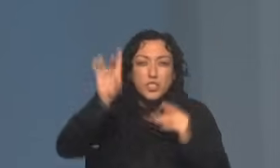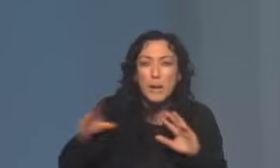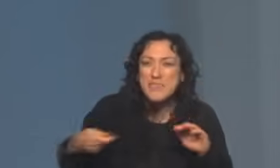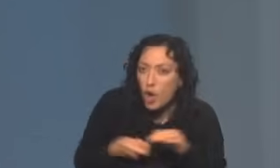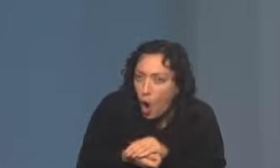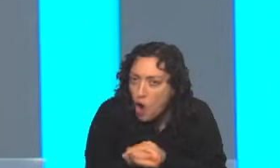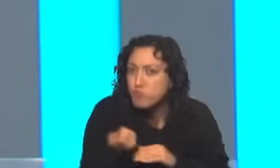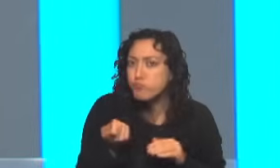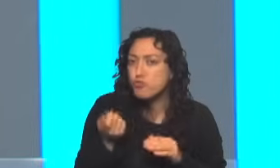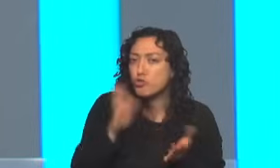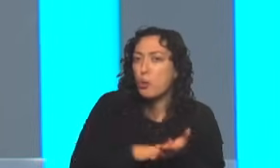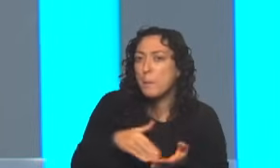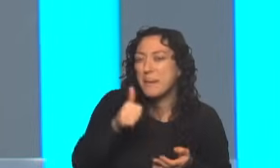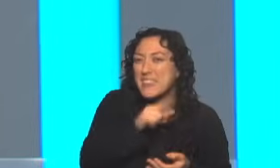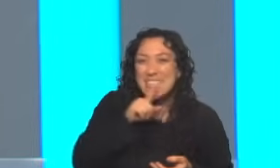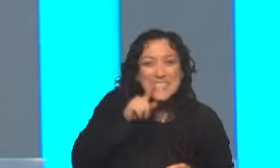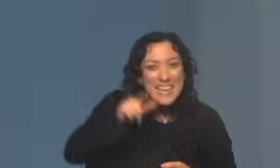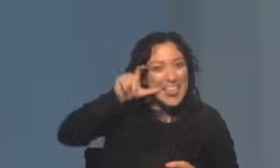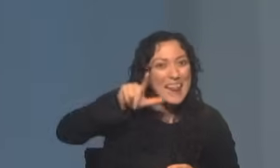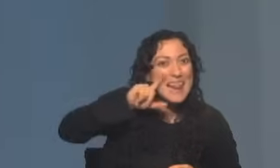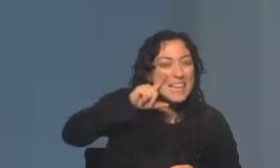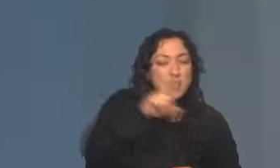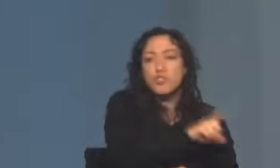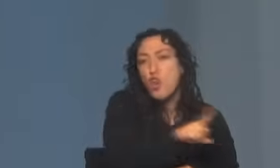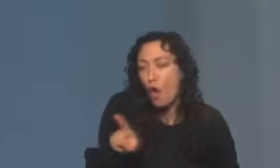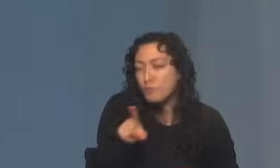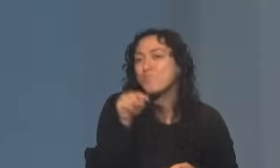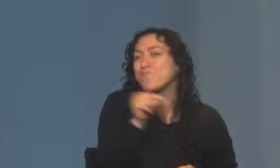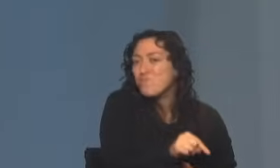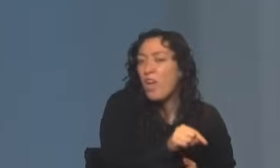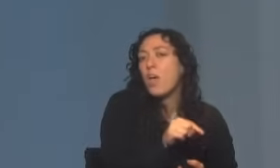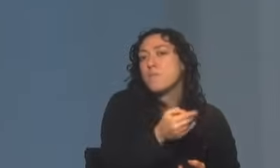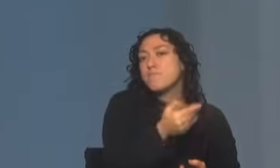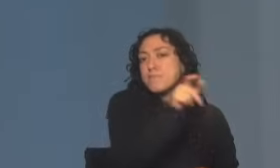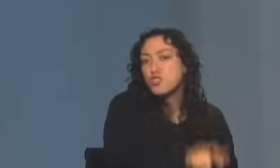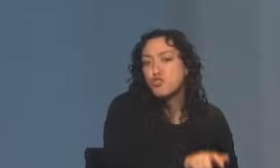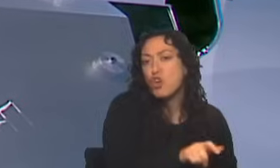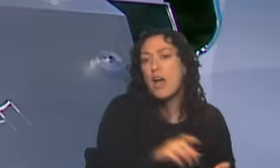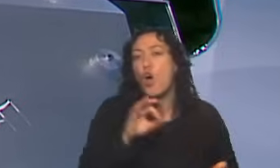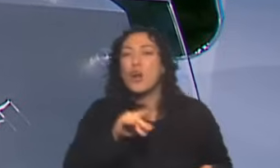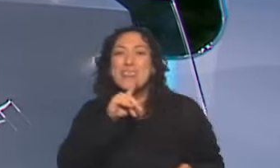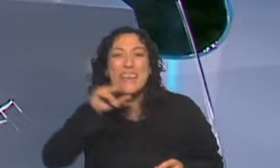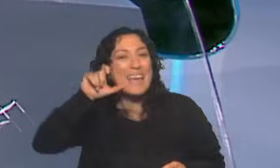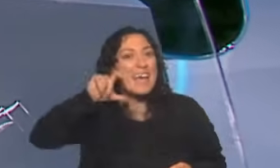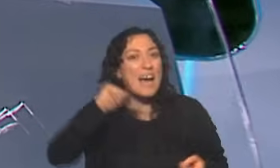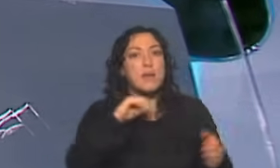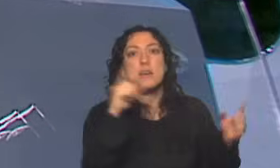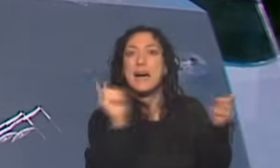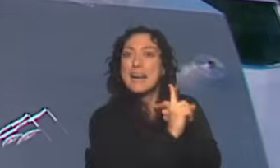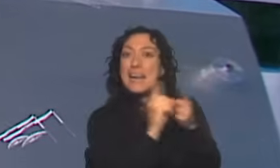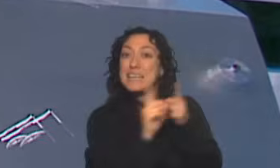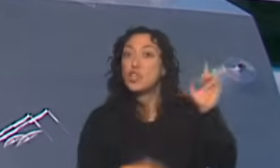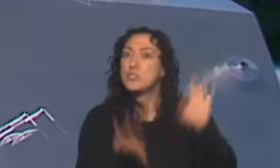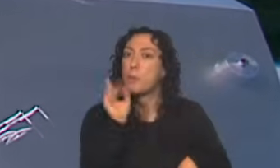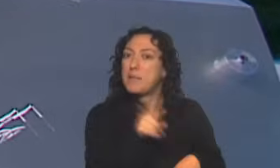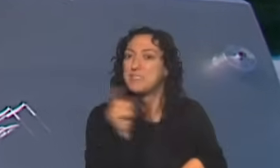corrupción vinculada a Martinelli, sino es la relación de Martinelli con Daniel Ortega. Me parece que ese es uno de los puntos que va a